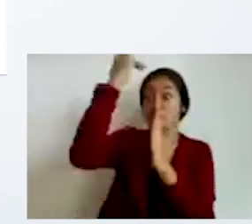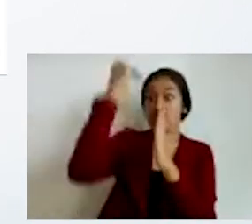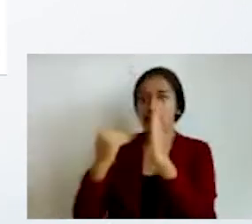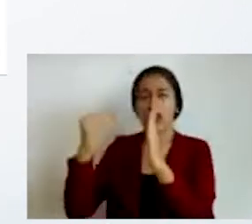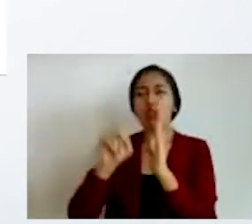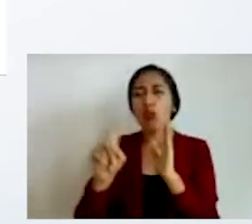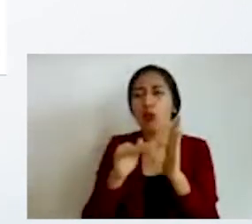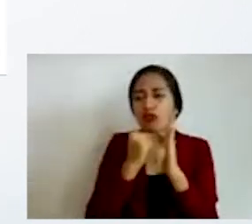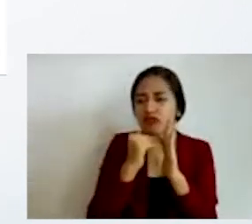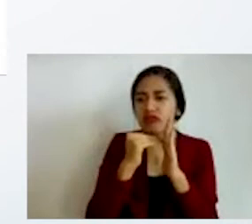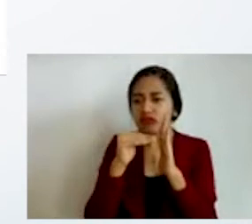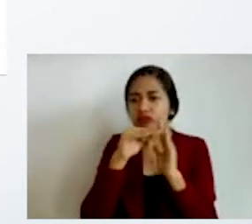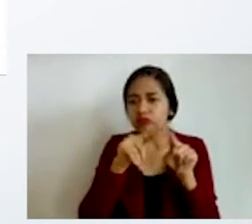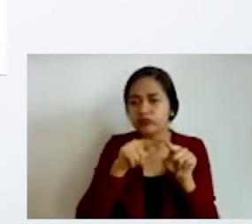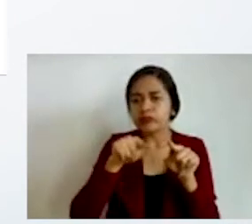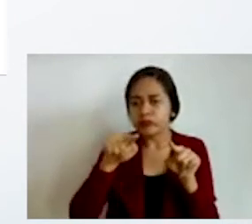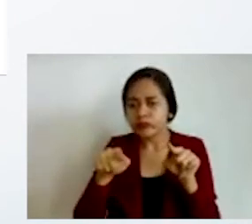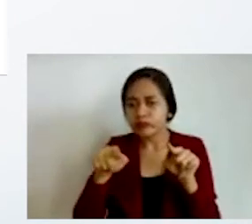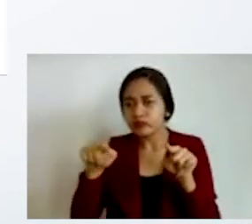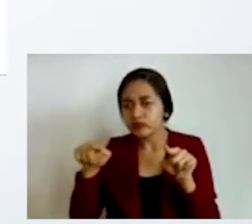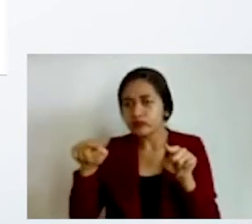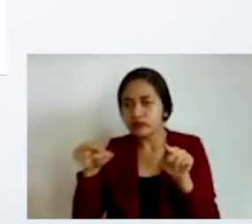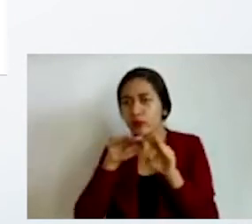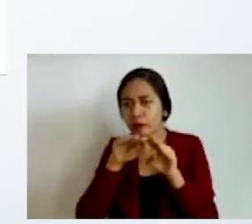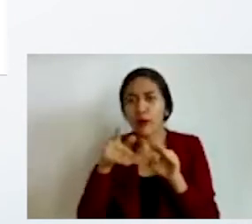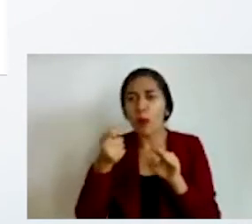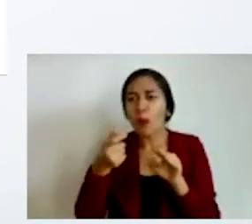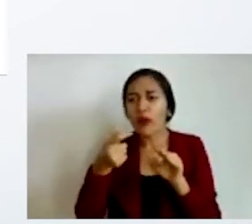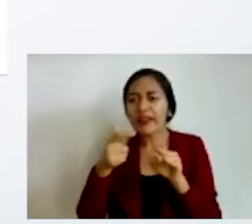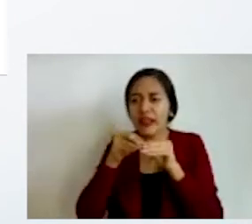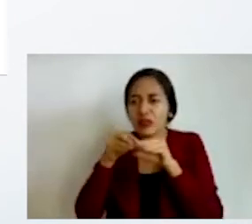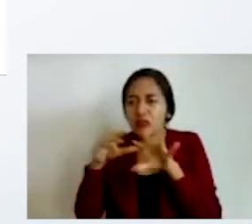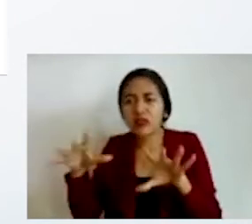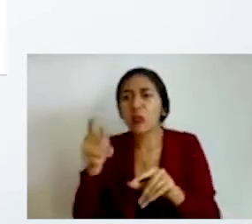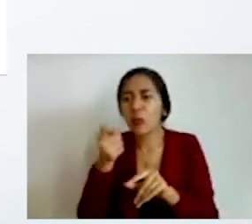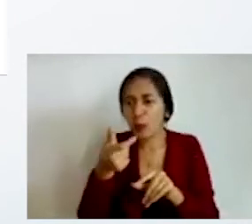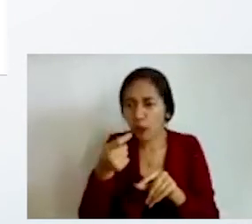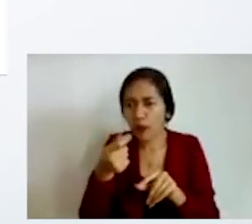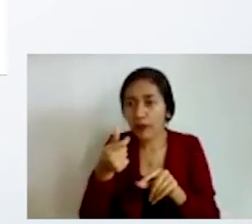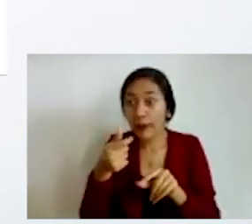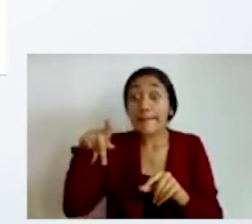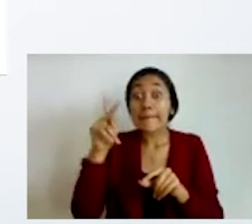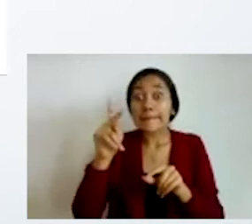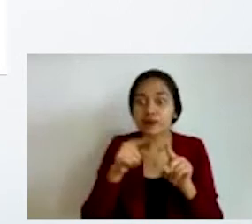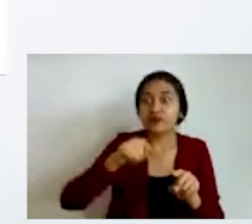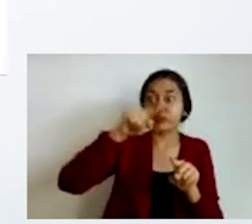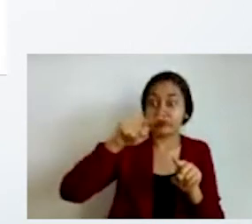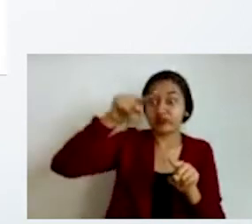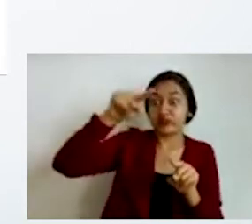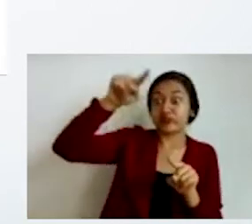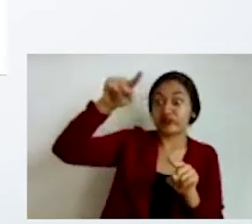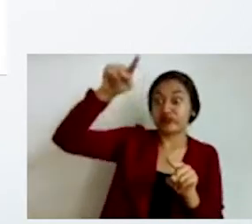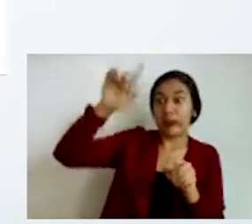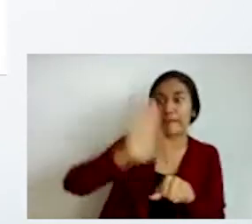ocurriendo defunciones, o son muy pocas las defunciones. Y los que tengan un comportamiento más vertical, más ascendente, pues son